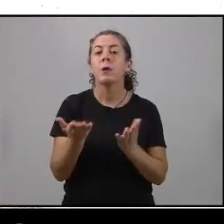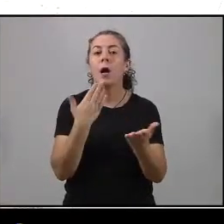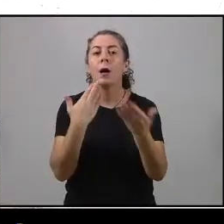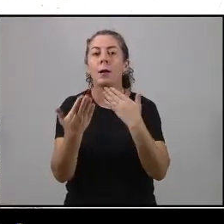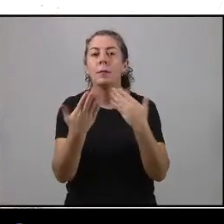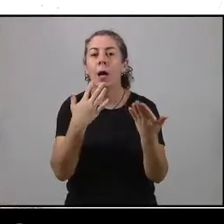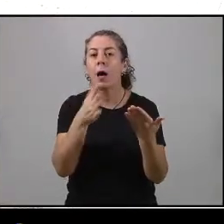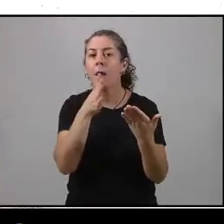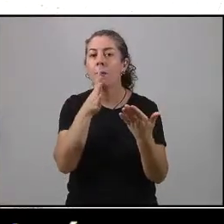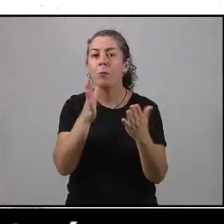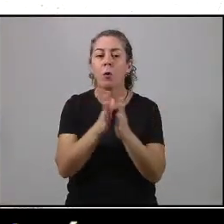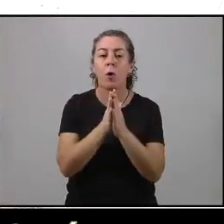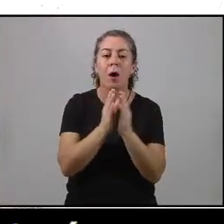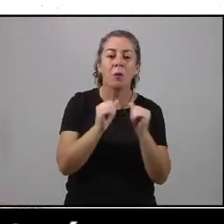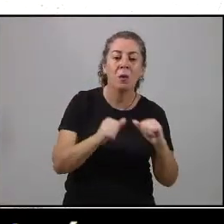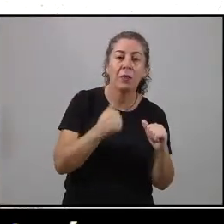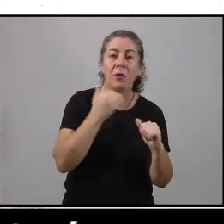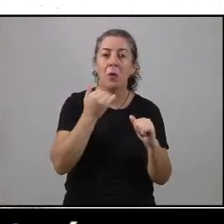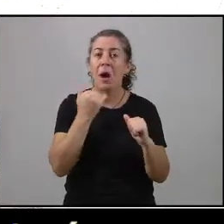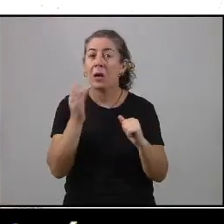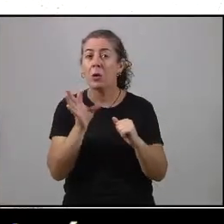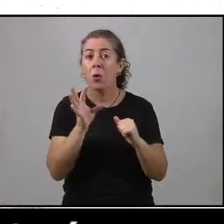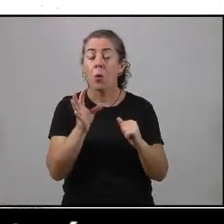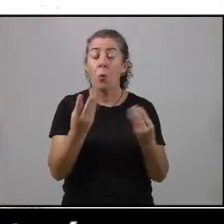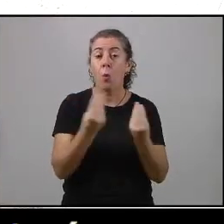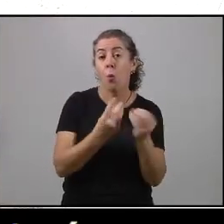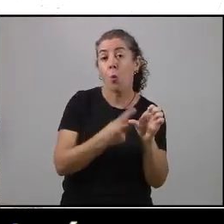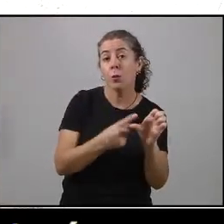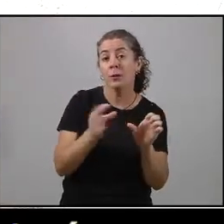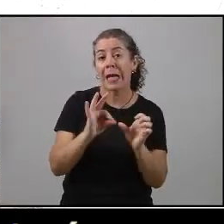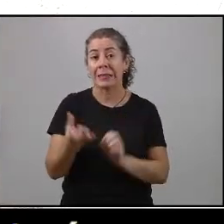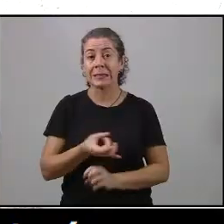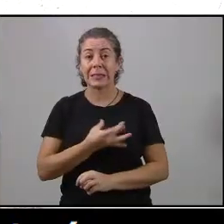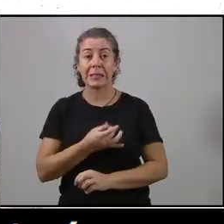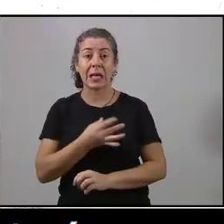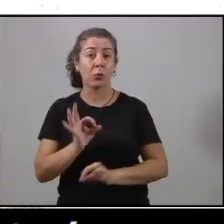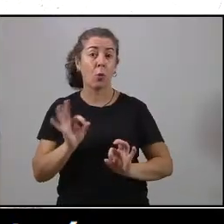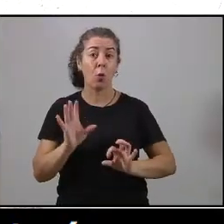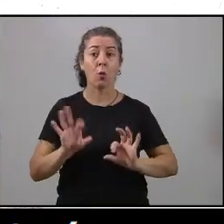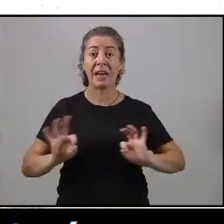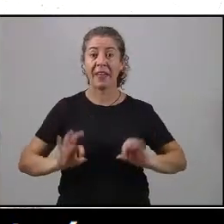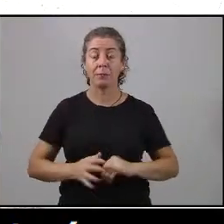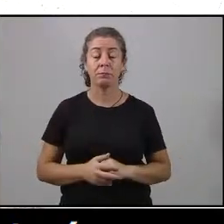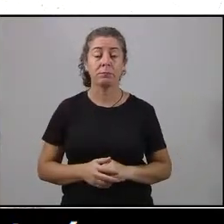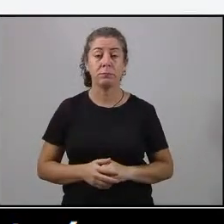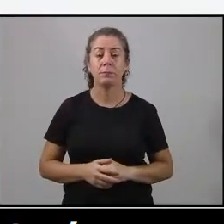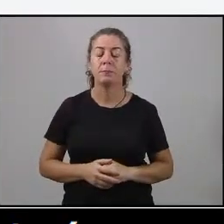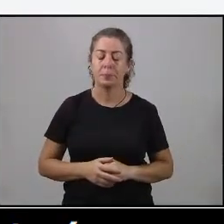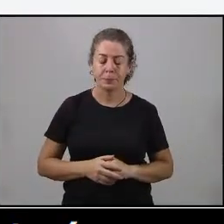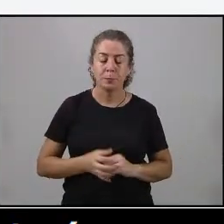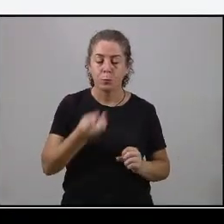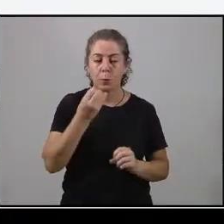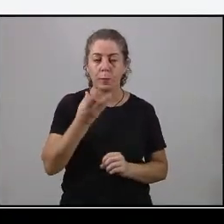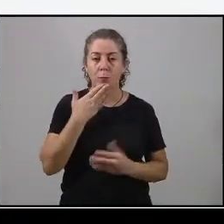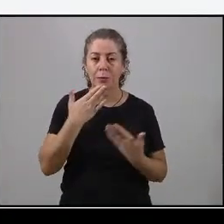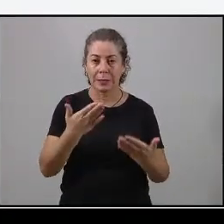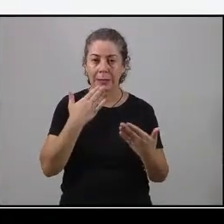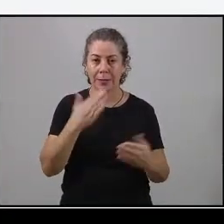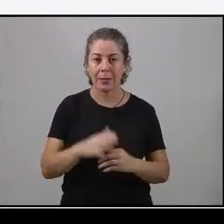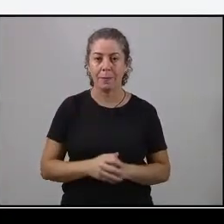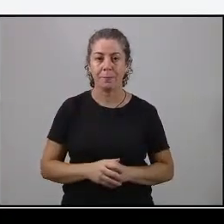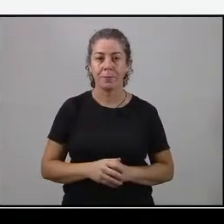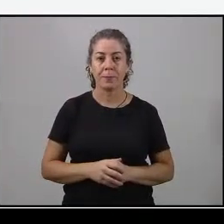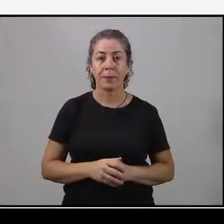posturas entre la Junta y sindicatos o no ha habido ningún avance respecto al último que ya conocía. Muy bien, muchas gracias. En cuanto